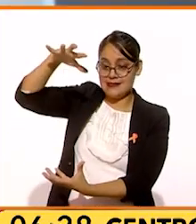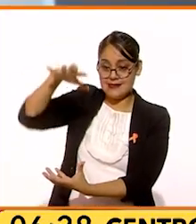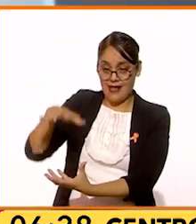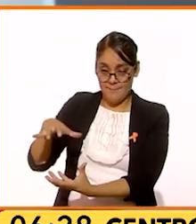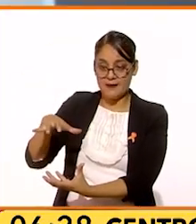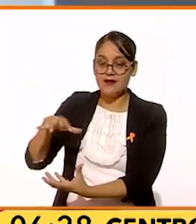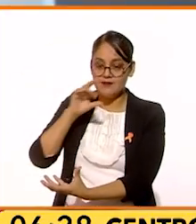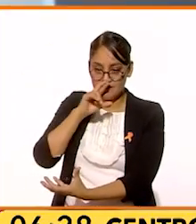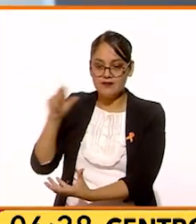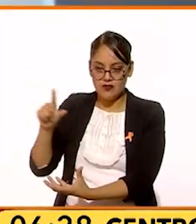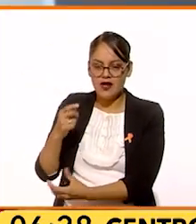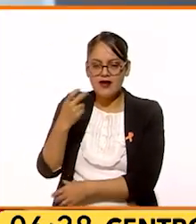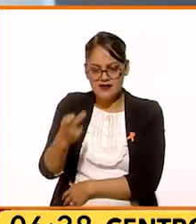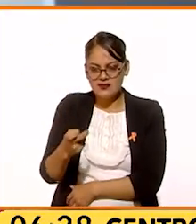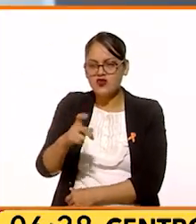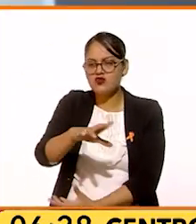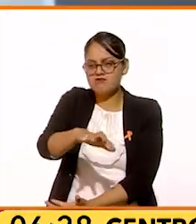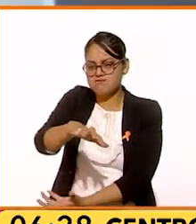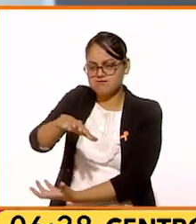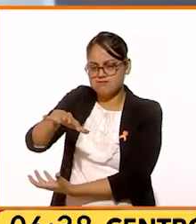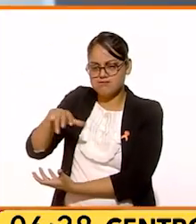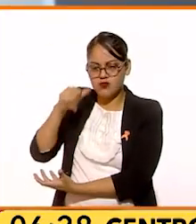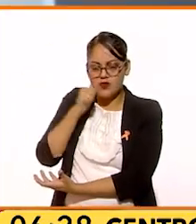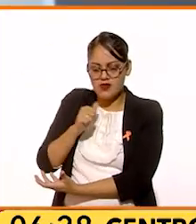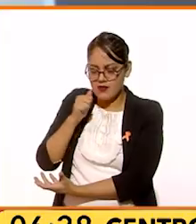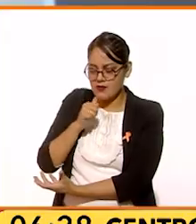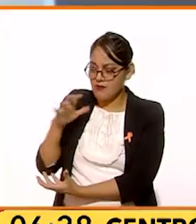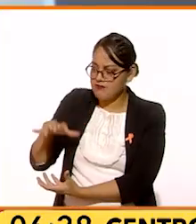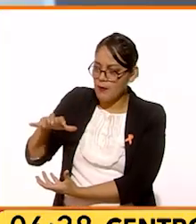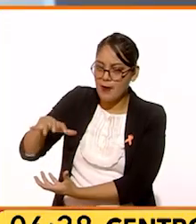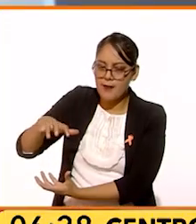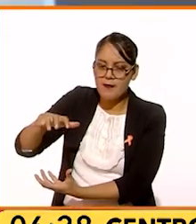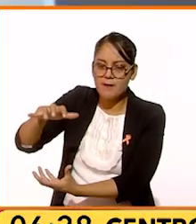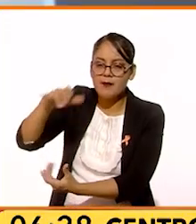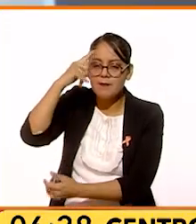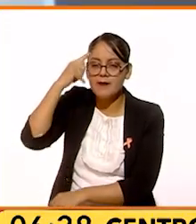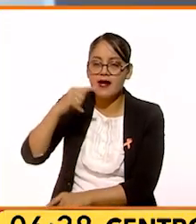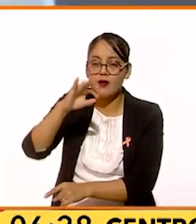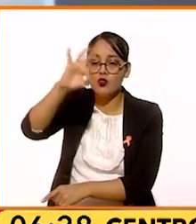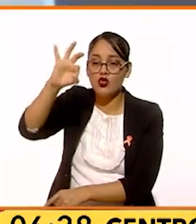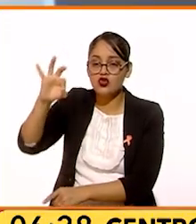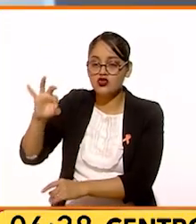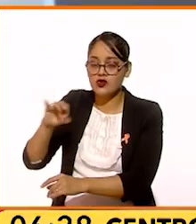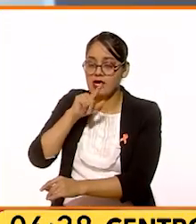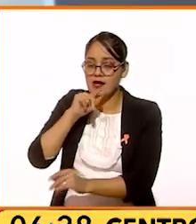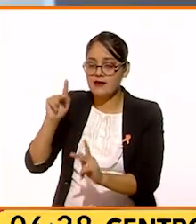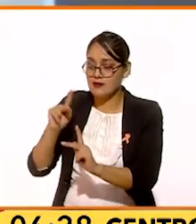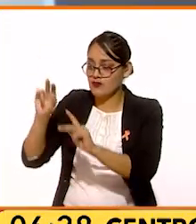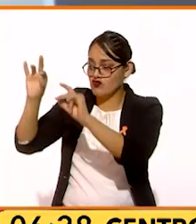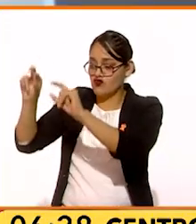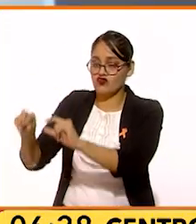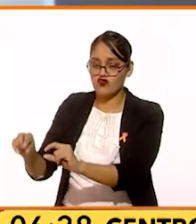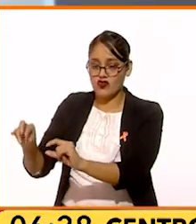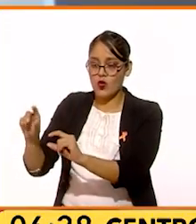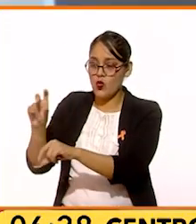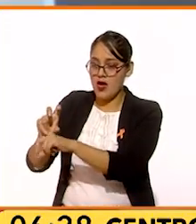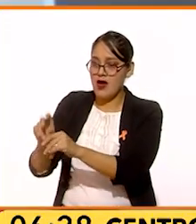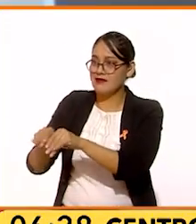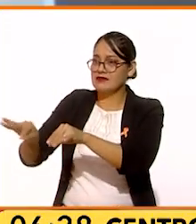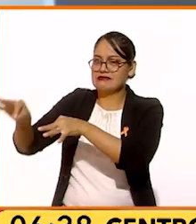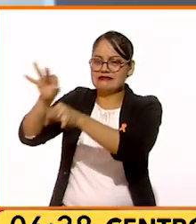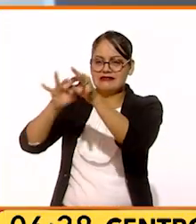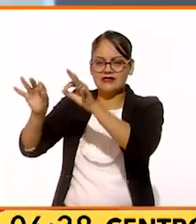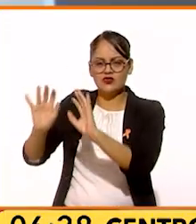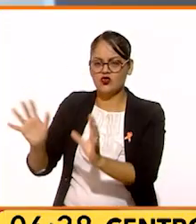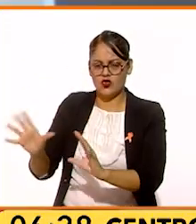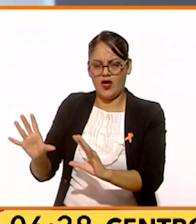haga la colecta de agua, sí mantenerlos cubiertos para evitar que los moscos lleguen y depositen ahí sus huevos y que de ahí